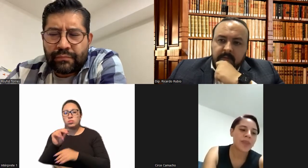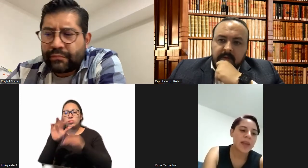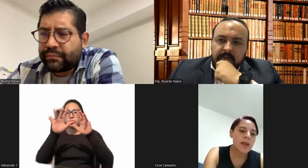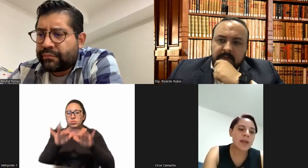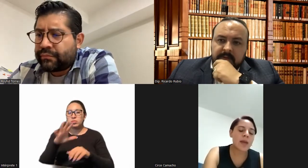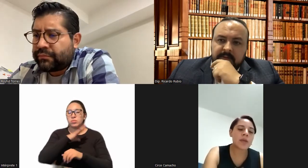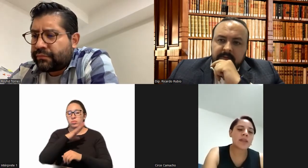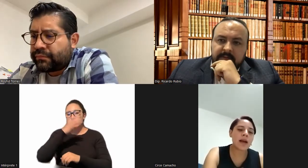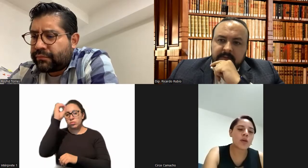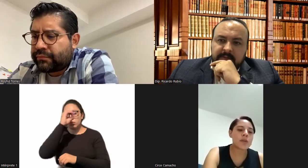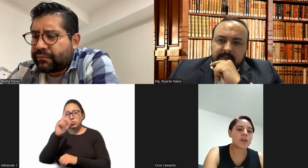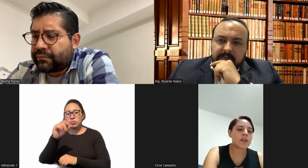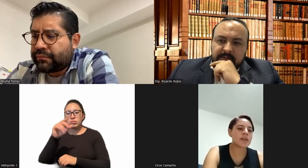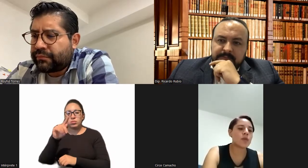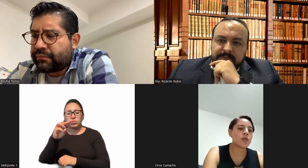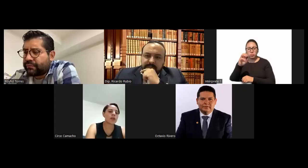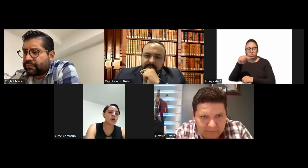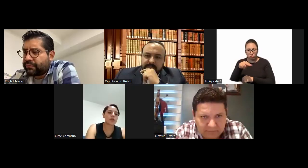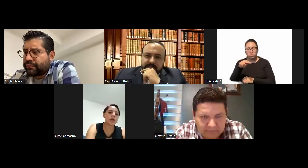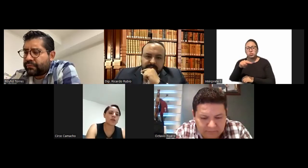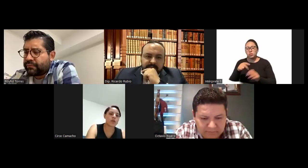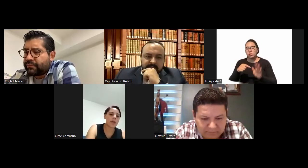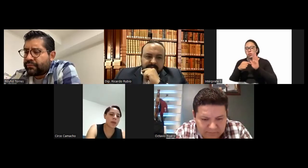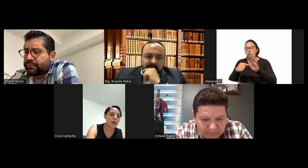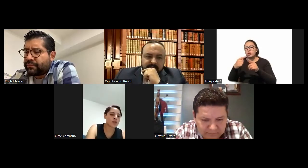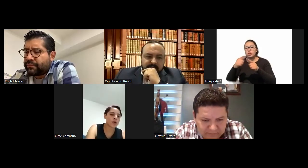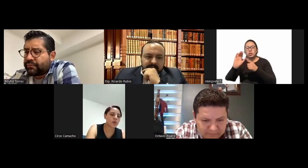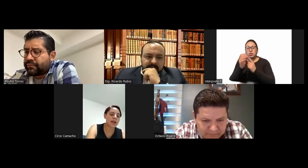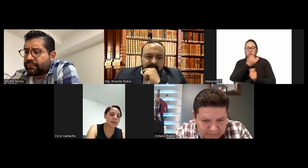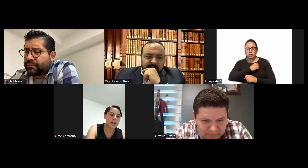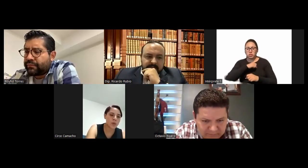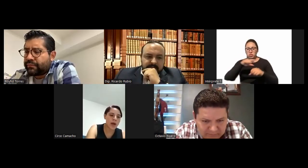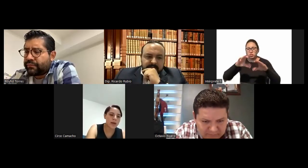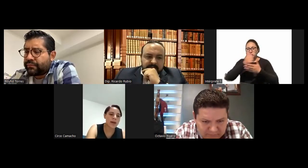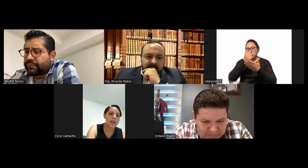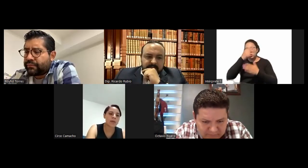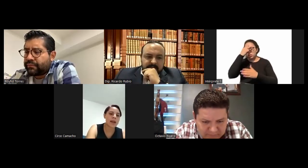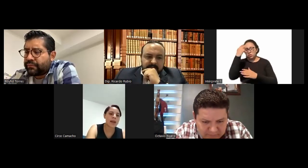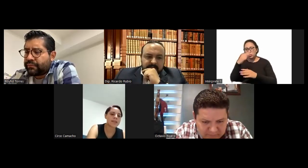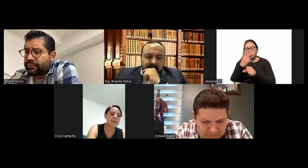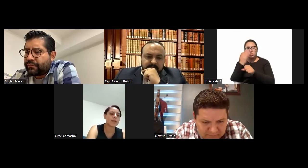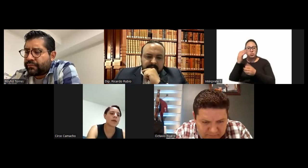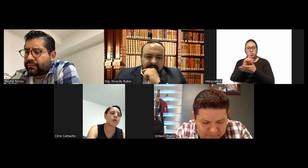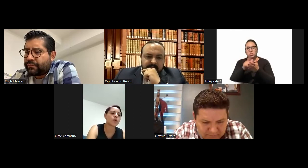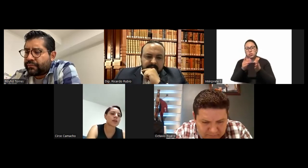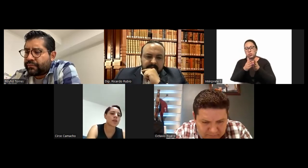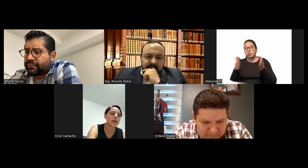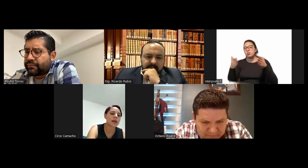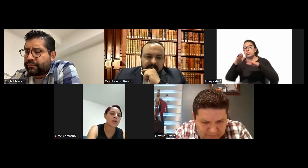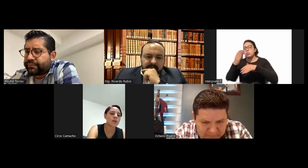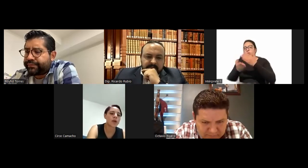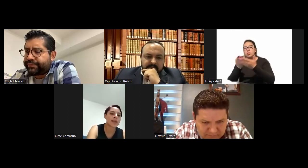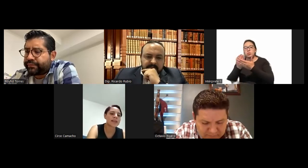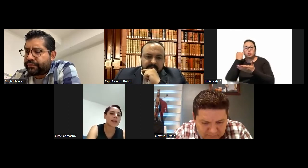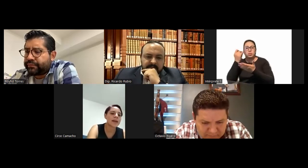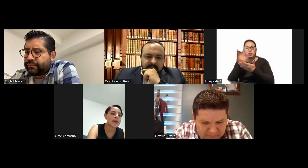positivo que emite la Comisión de Salud del Congreso de la Ciudad de México, segunda legislatura, relativa a la iniciativa con proyecto de